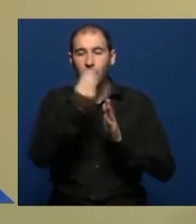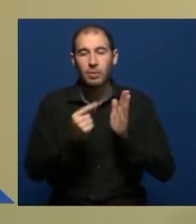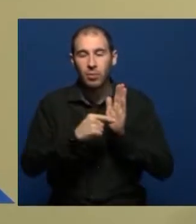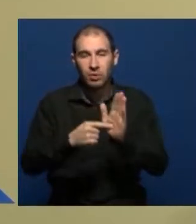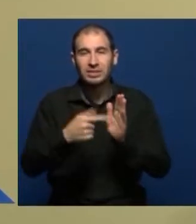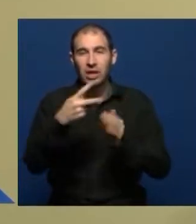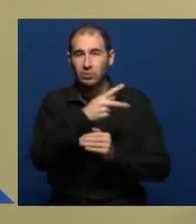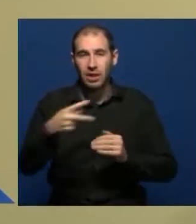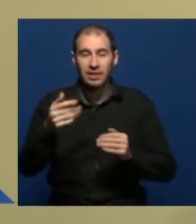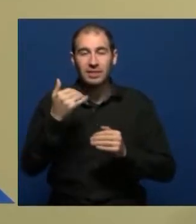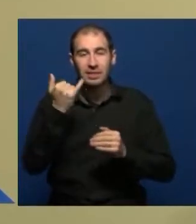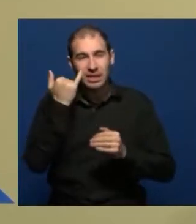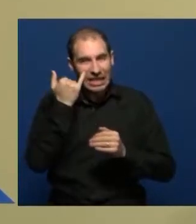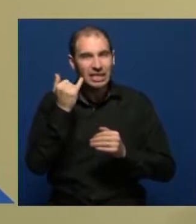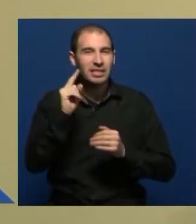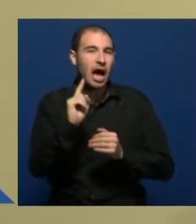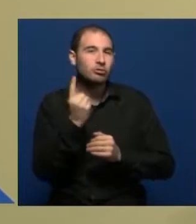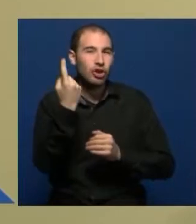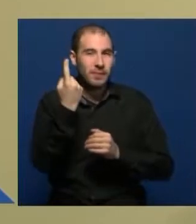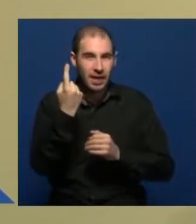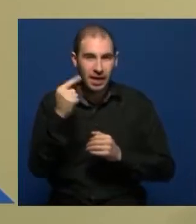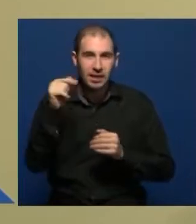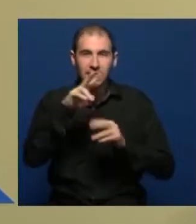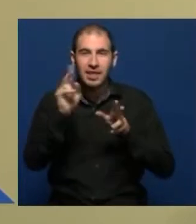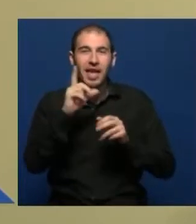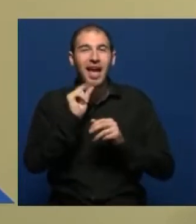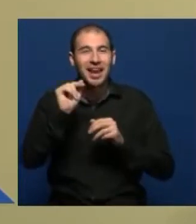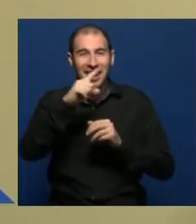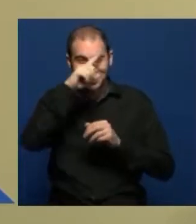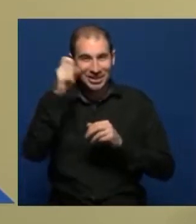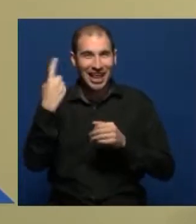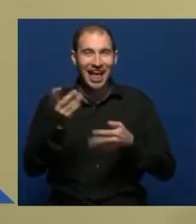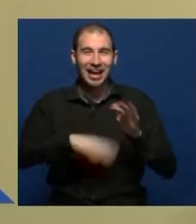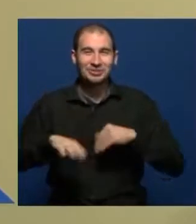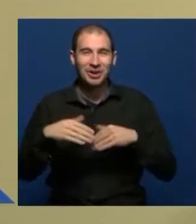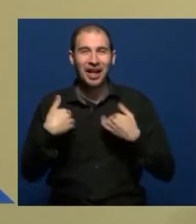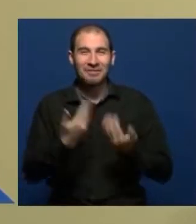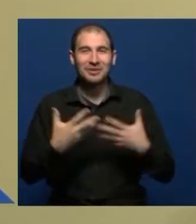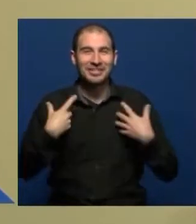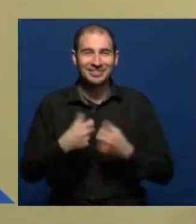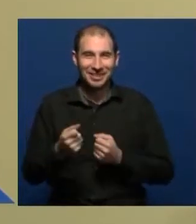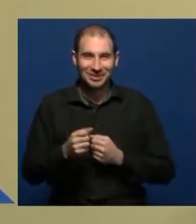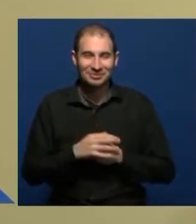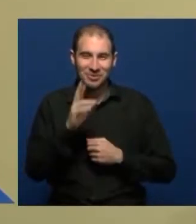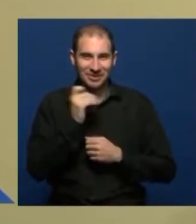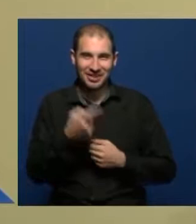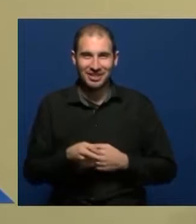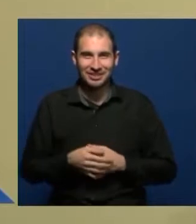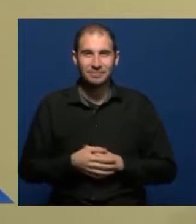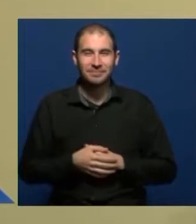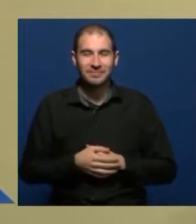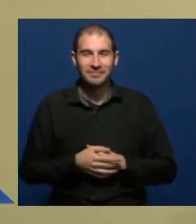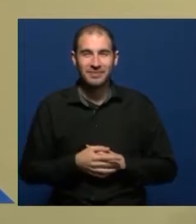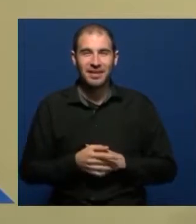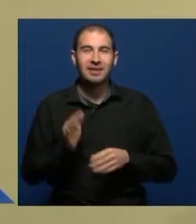llama Sexualidad y Autonomía, todo dentro del marco del Día Internacional de Acción por la Salud de las Mujeres. Y en este